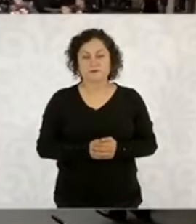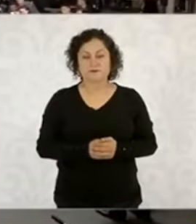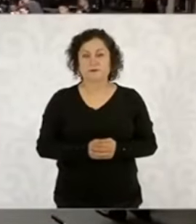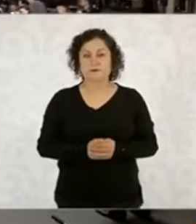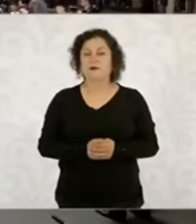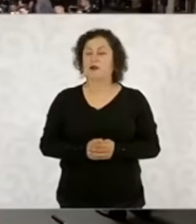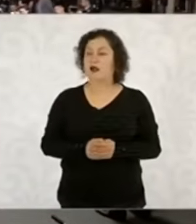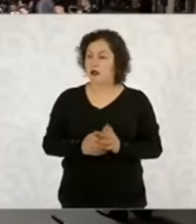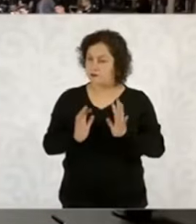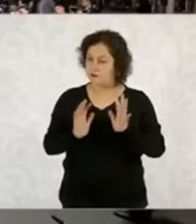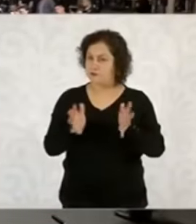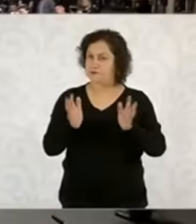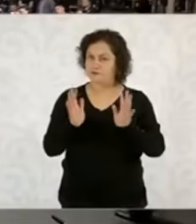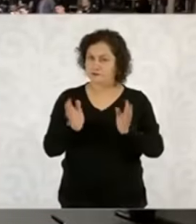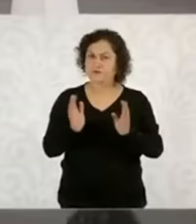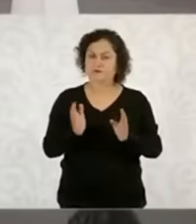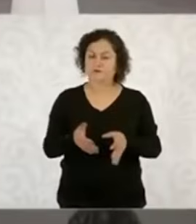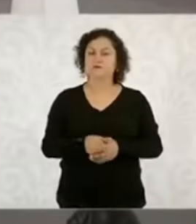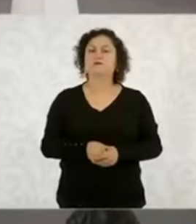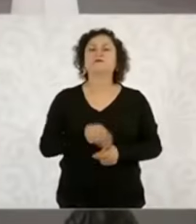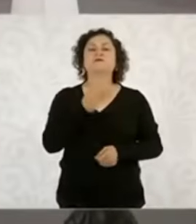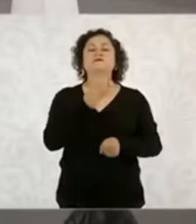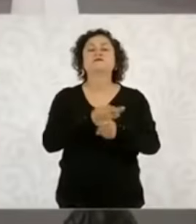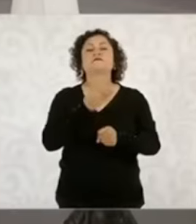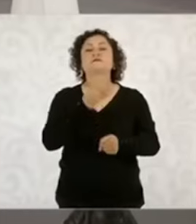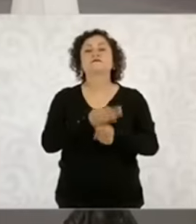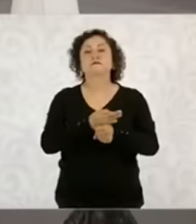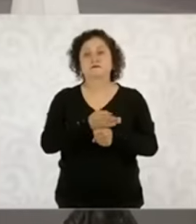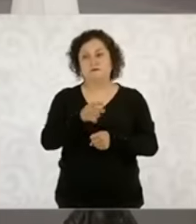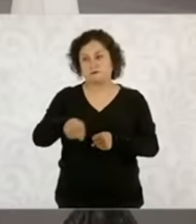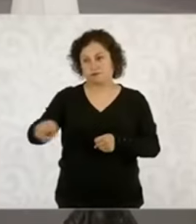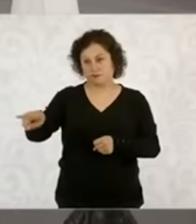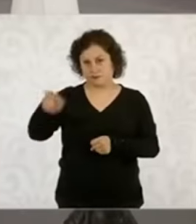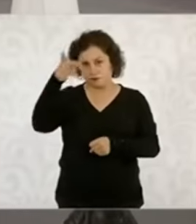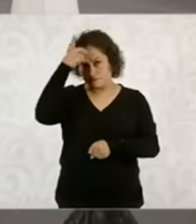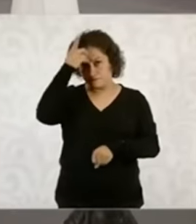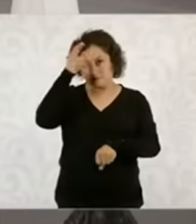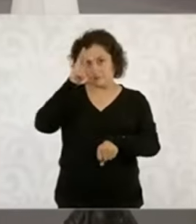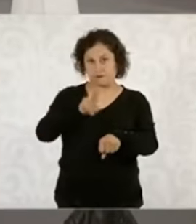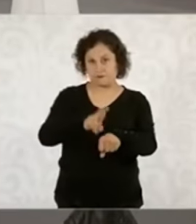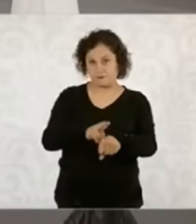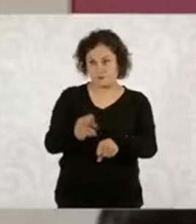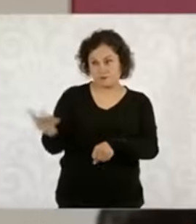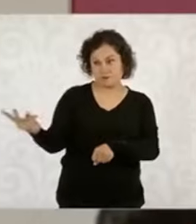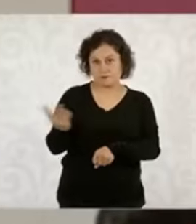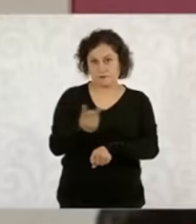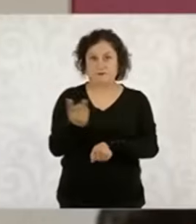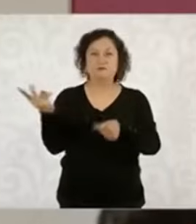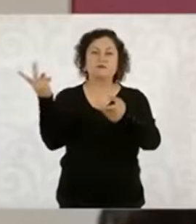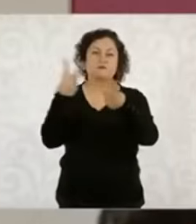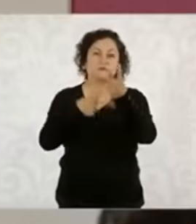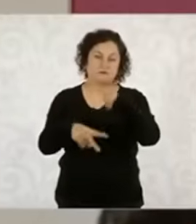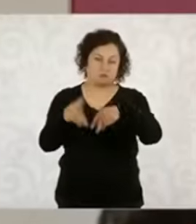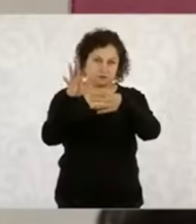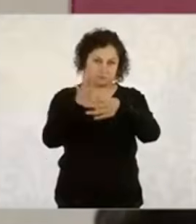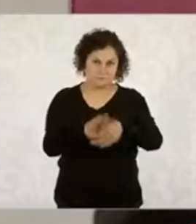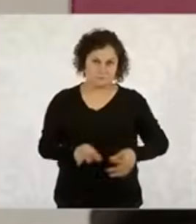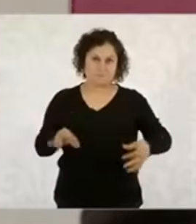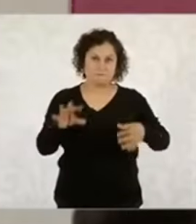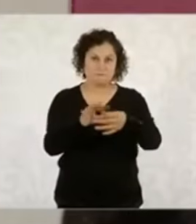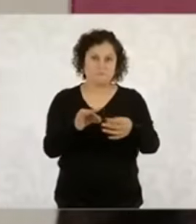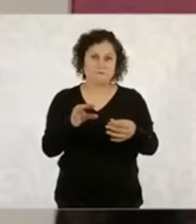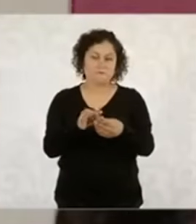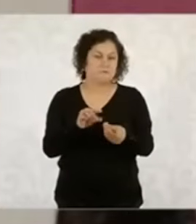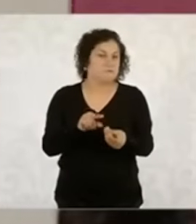Ya, ahorita los directores de Infonavit y de Conavi les van a decir en